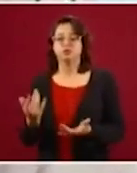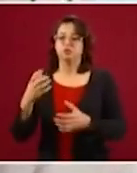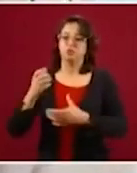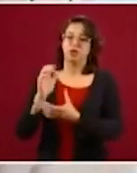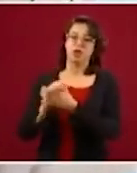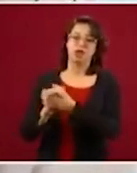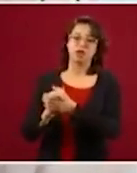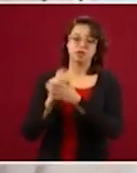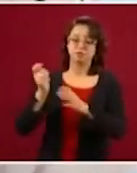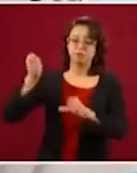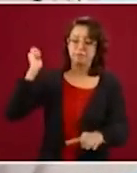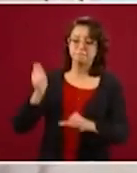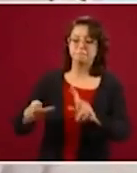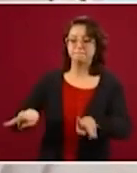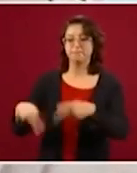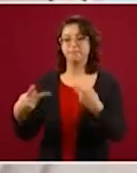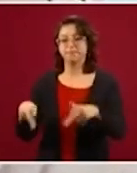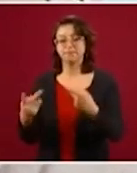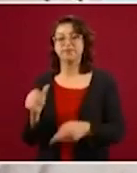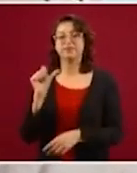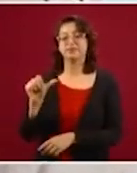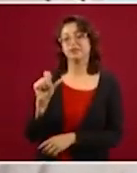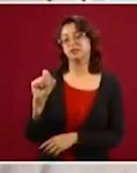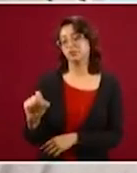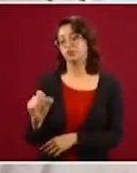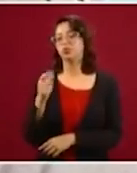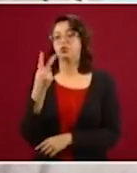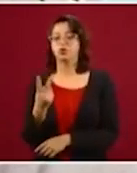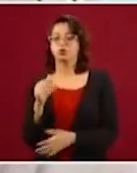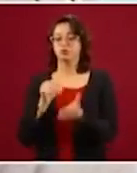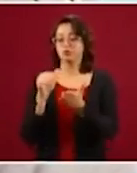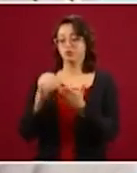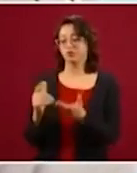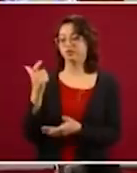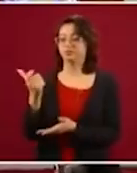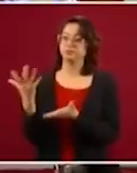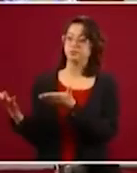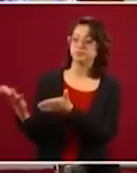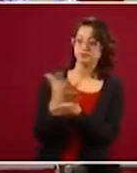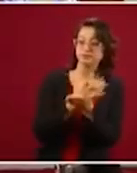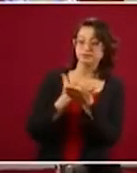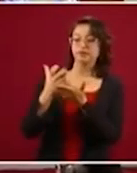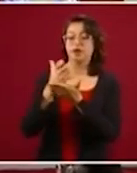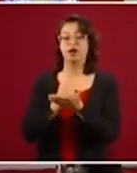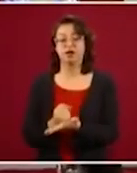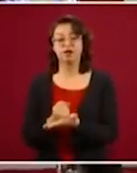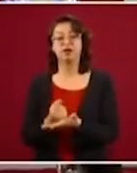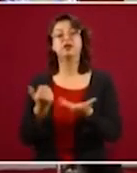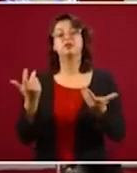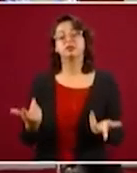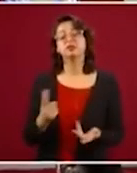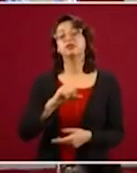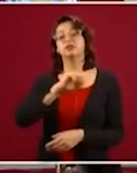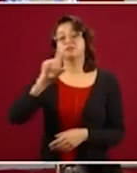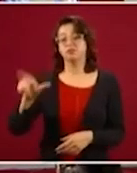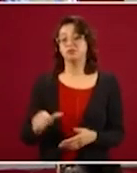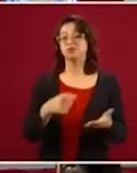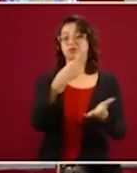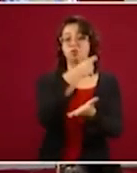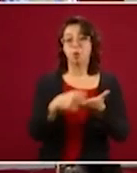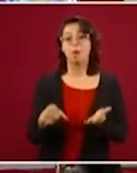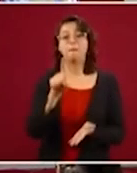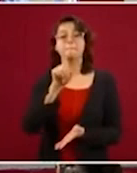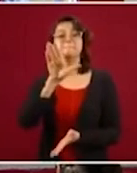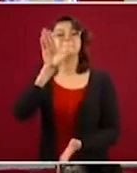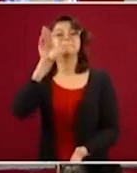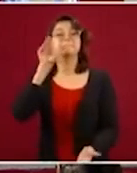obtuvieron 16.2 millones de pesos con lo cual tuvimos la oportunidad de adquirir cerca de 1.000